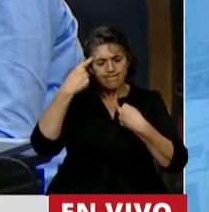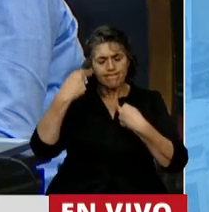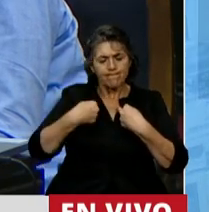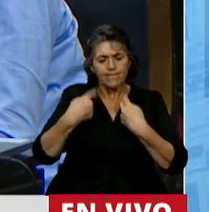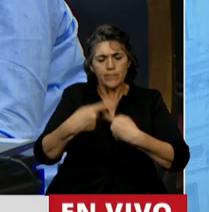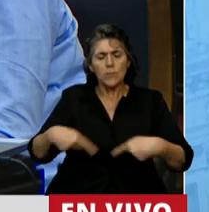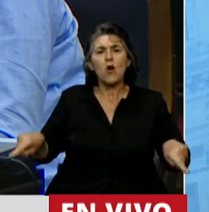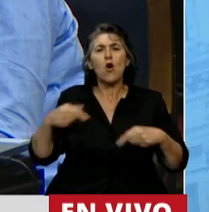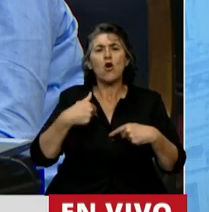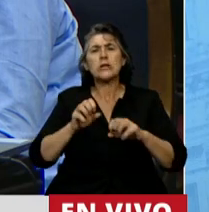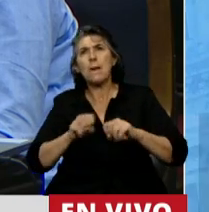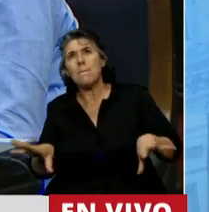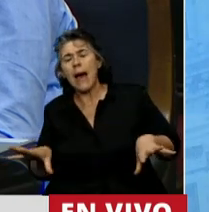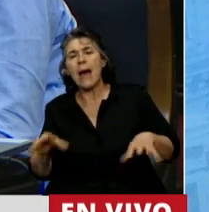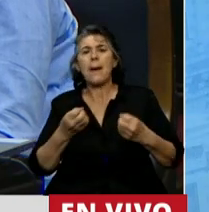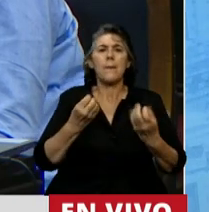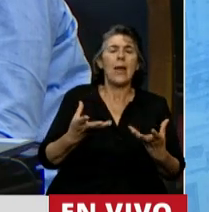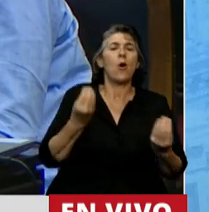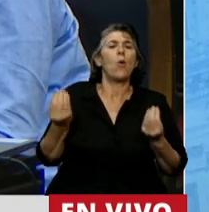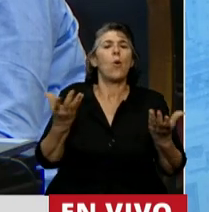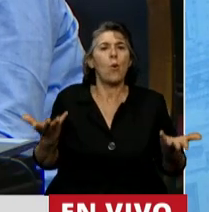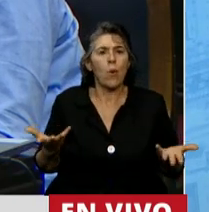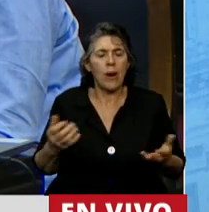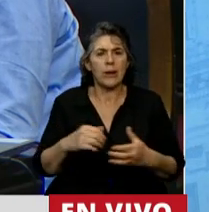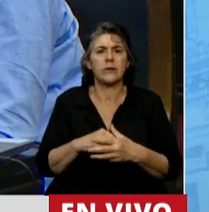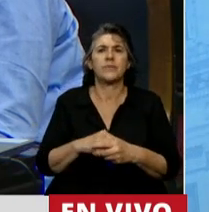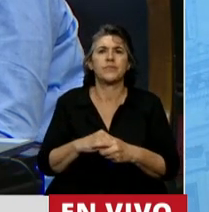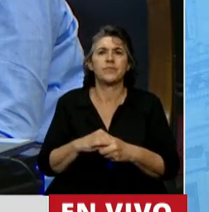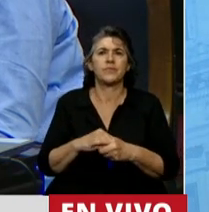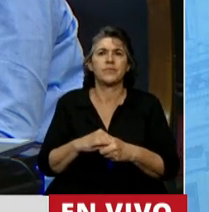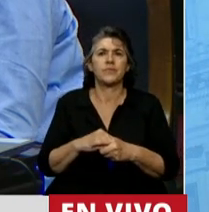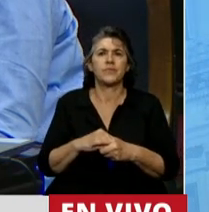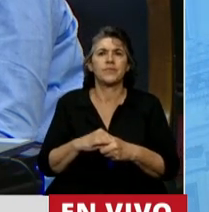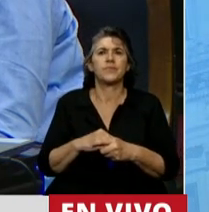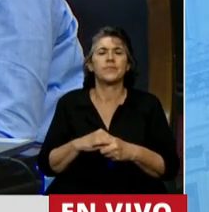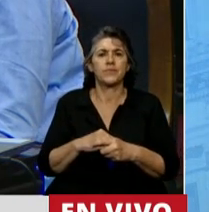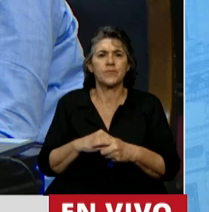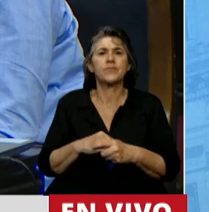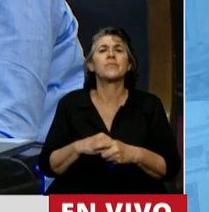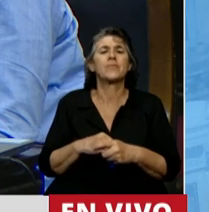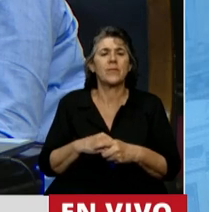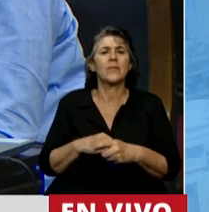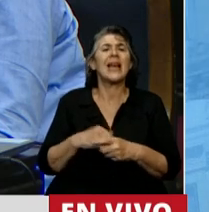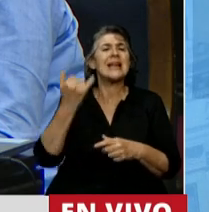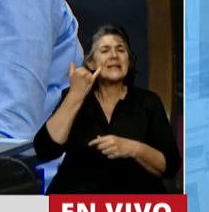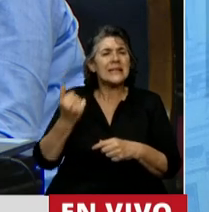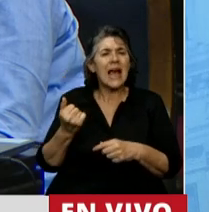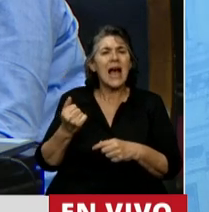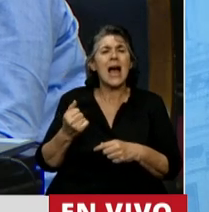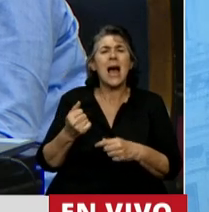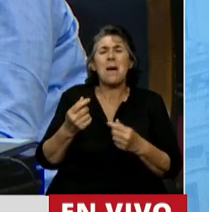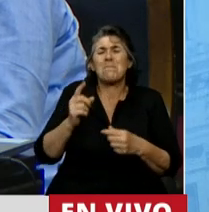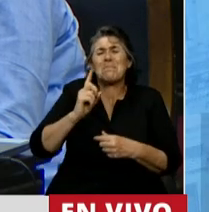correspondientes que nos han llevado a una situación donde cientos de miles de mujeres